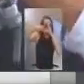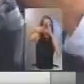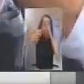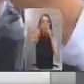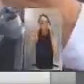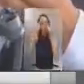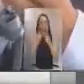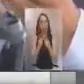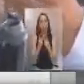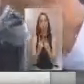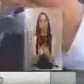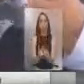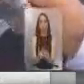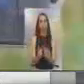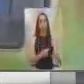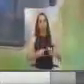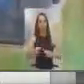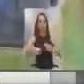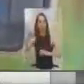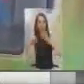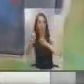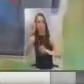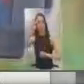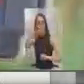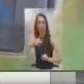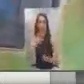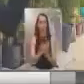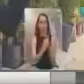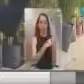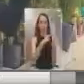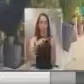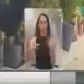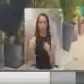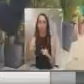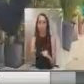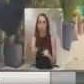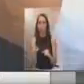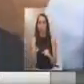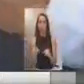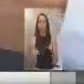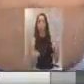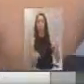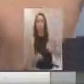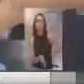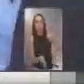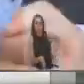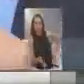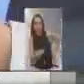viajar. El mercado lo sabe y modelos hay cientos, como este que cabe en un pequeño bolso a